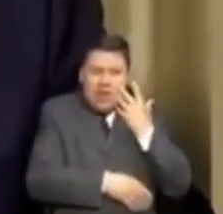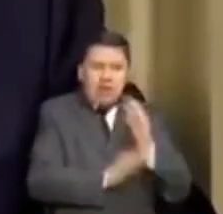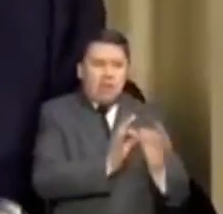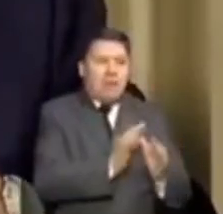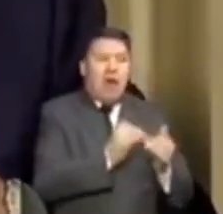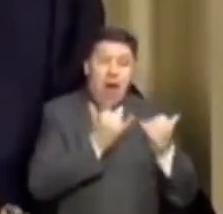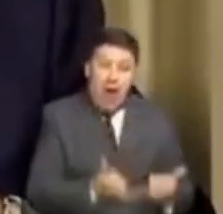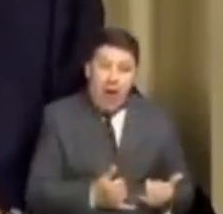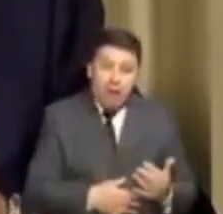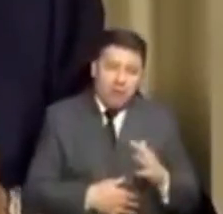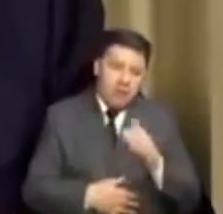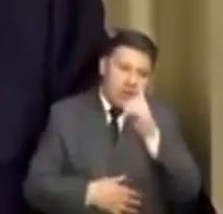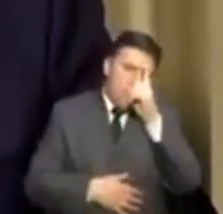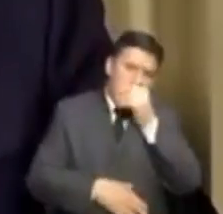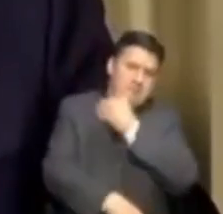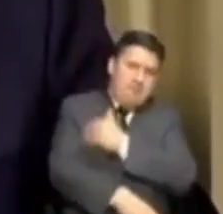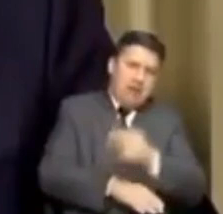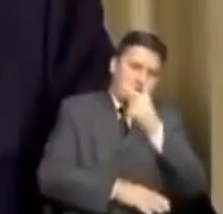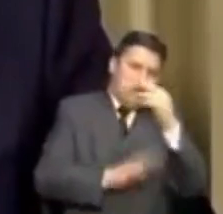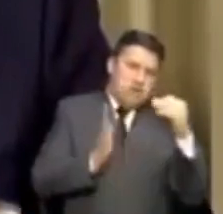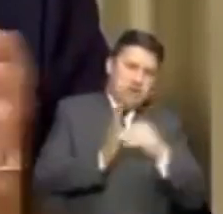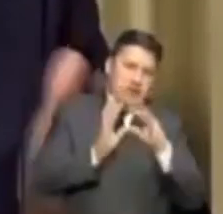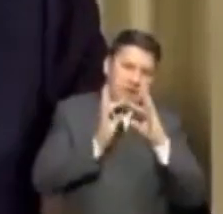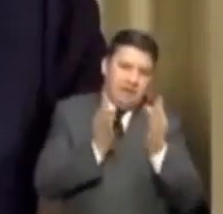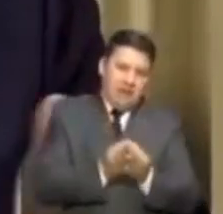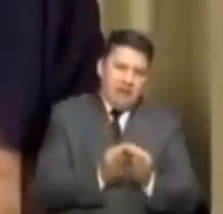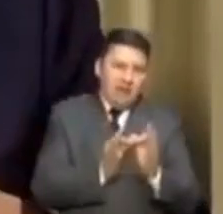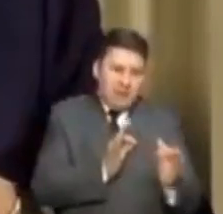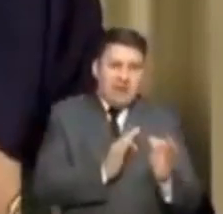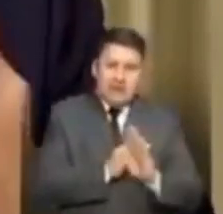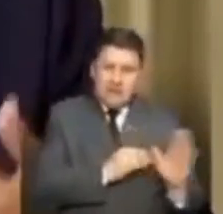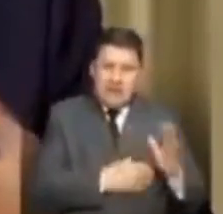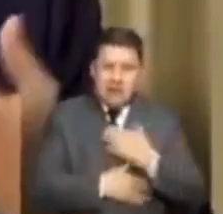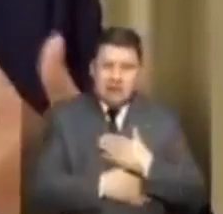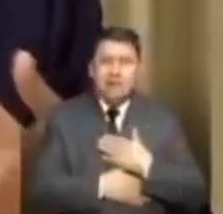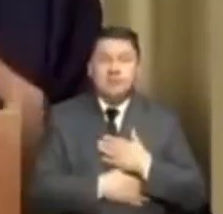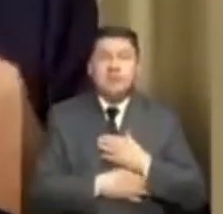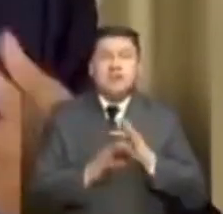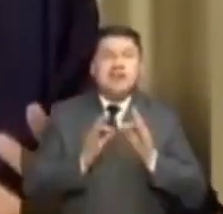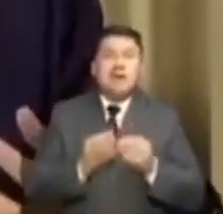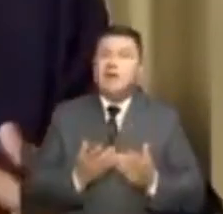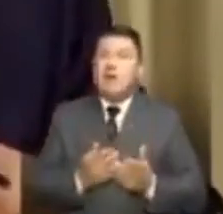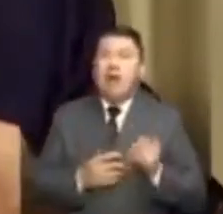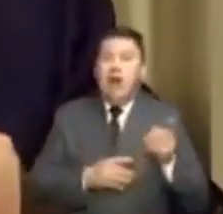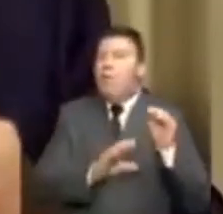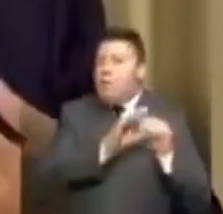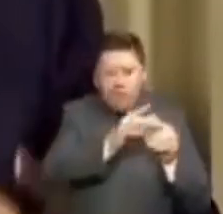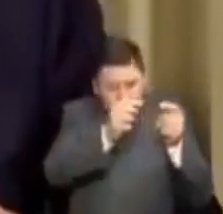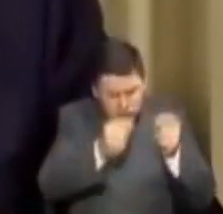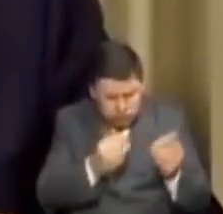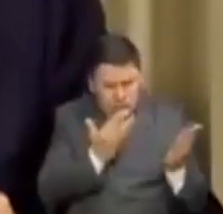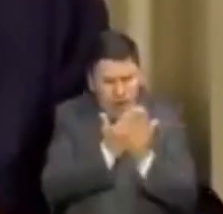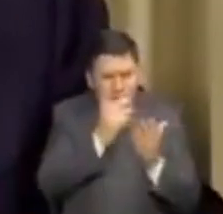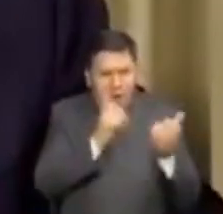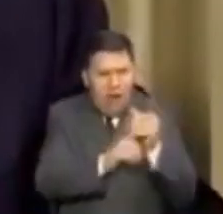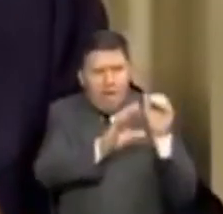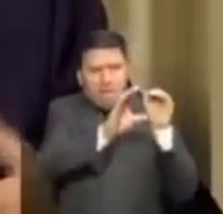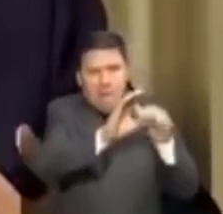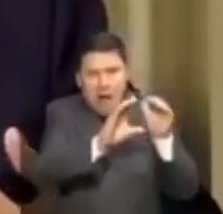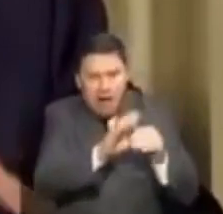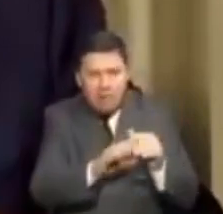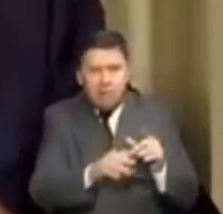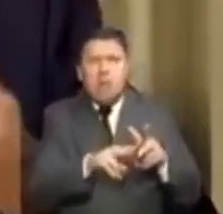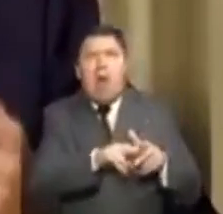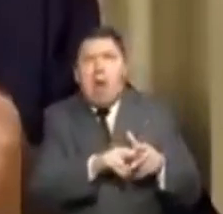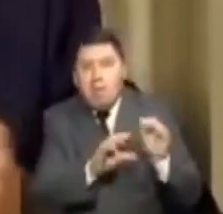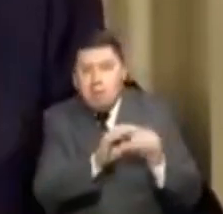Ya llegamos a cerca de 1.200.000 hogares, mayormente familias que tenían una cuenta bancaria, en algunas ocasiones inactiva o